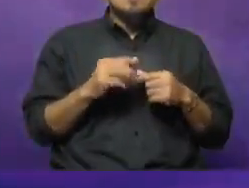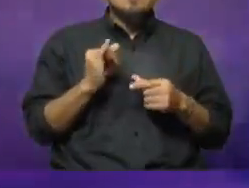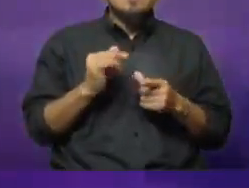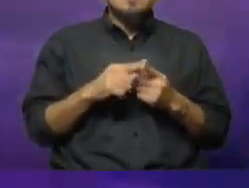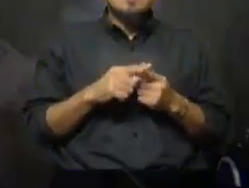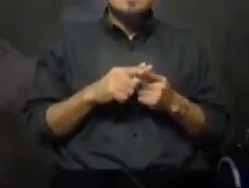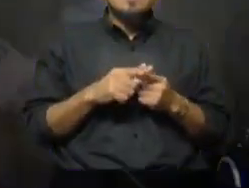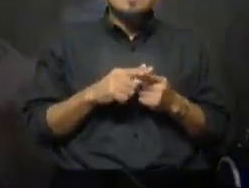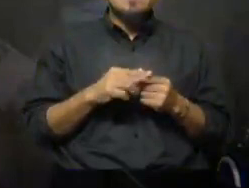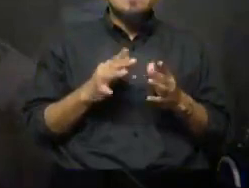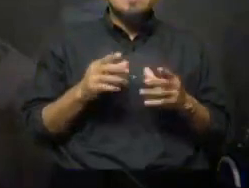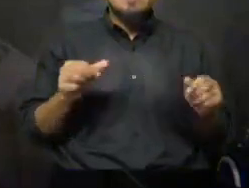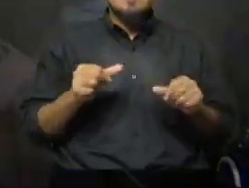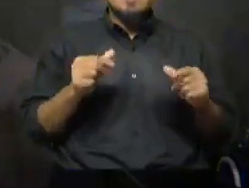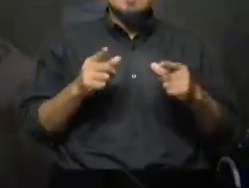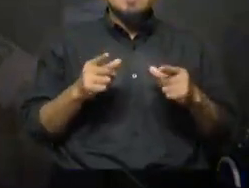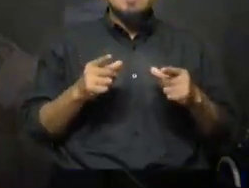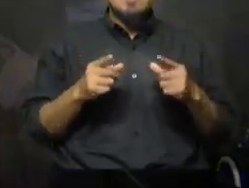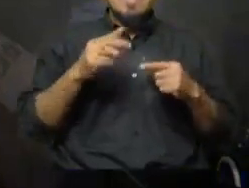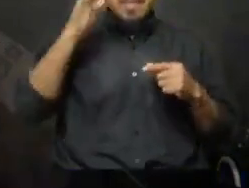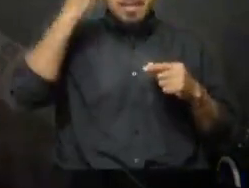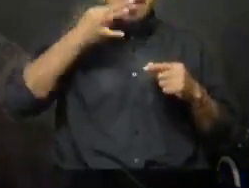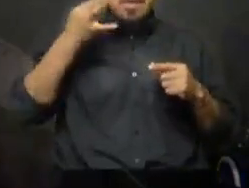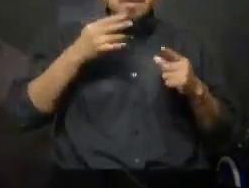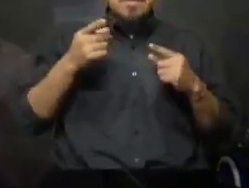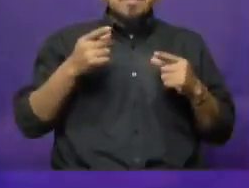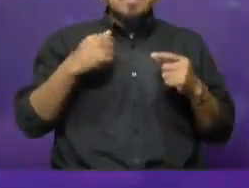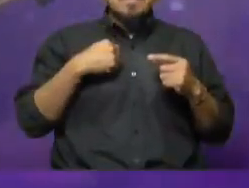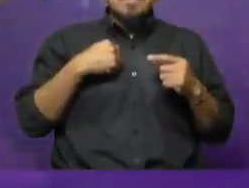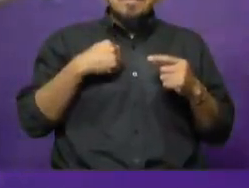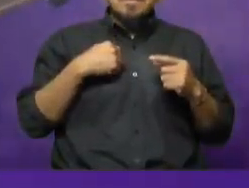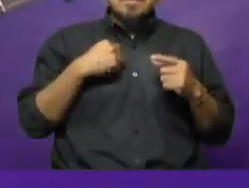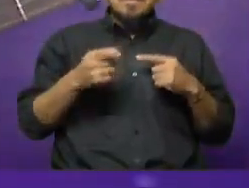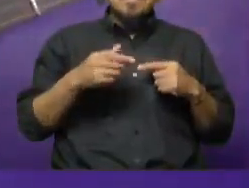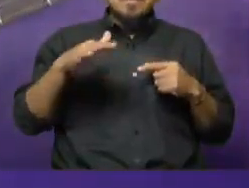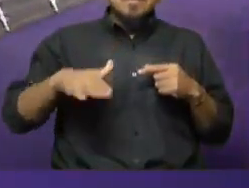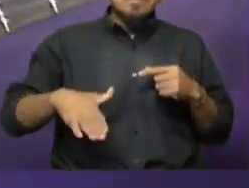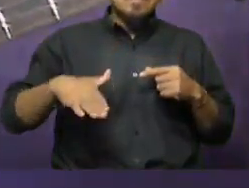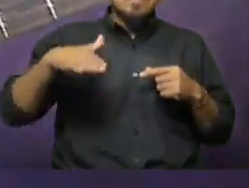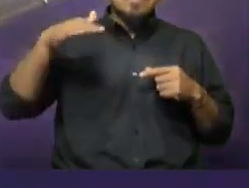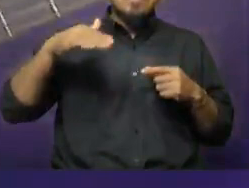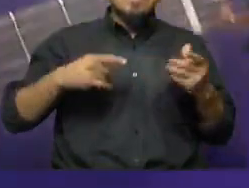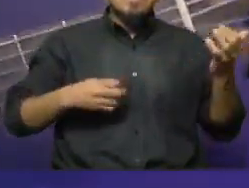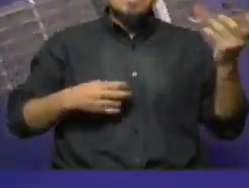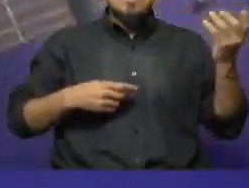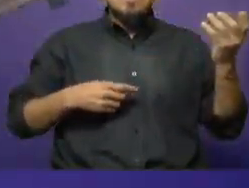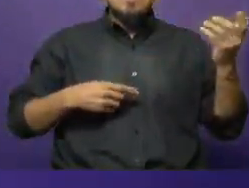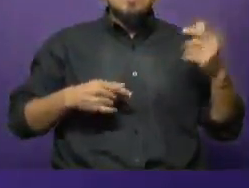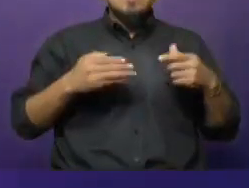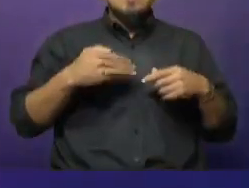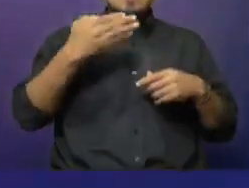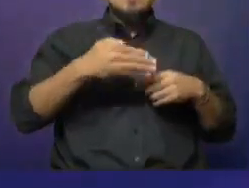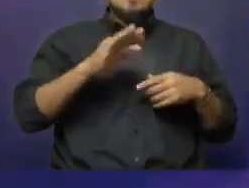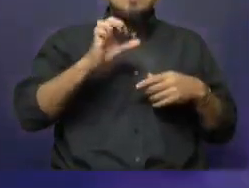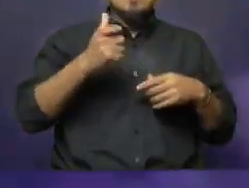¿Y cómo lo has laburado eso? En realidad fue re loco, porque yo cuando era gurí empecé a estudiar guitarra, yo quería tocar los Beatles, yo quería tocar rock and